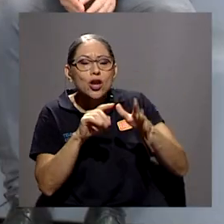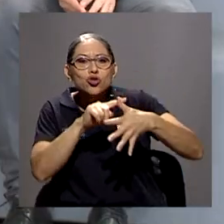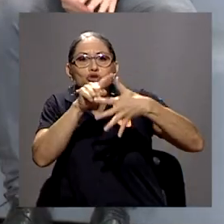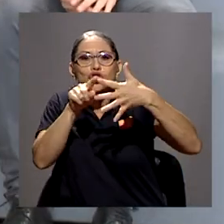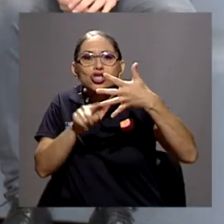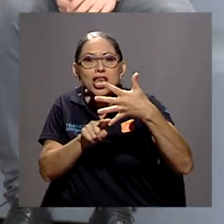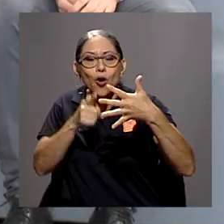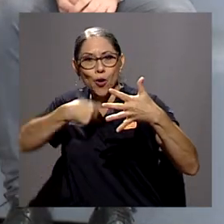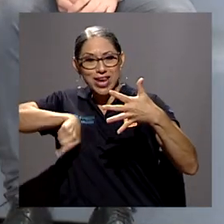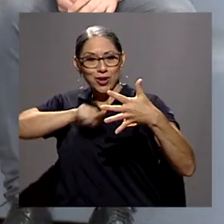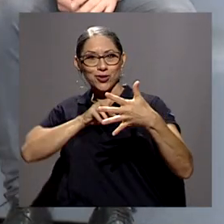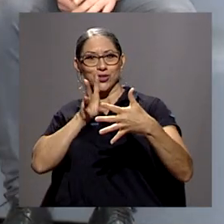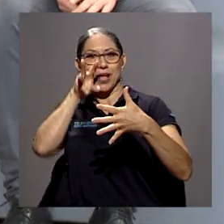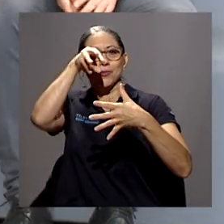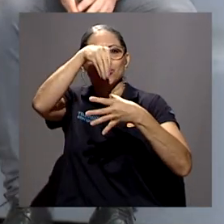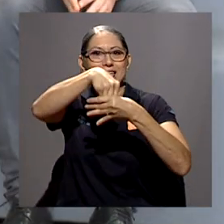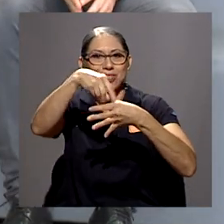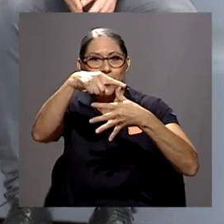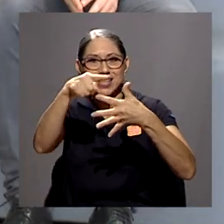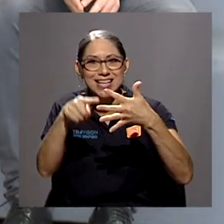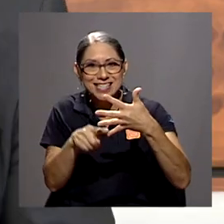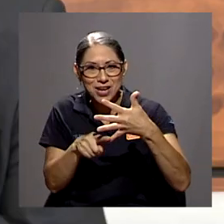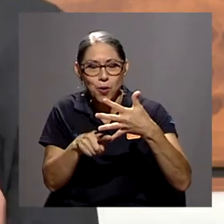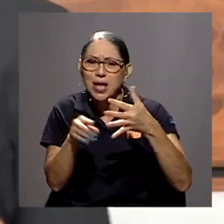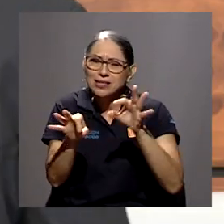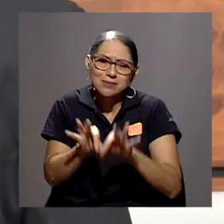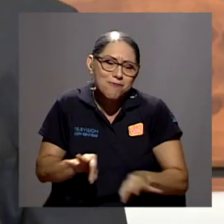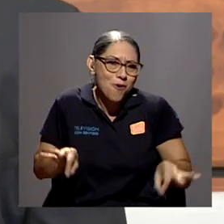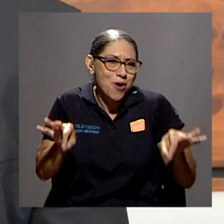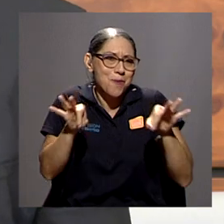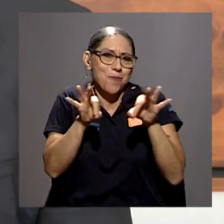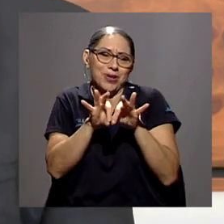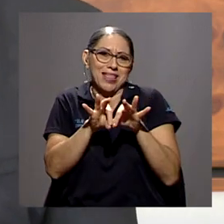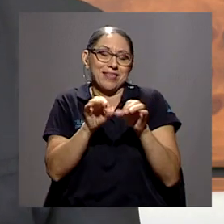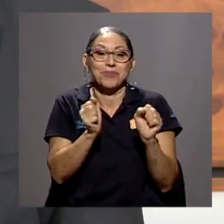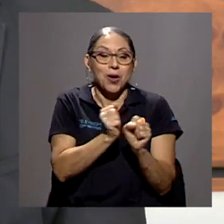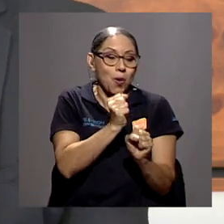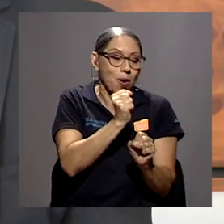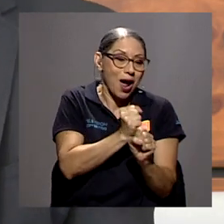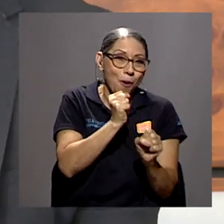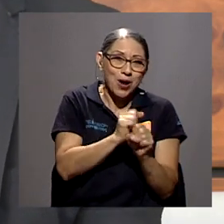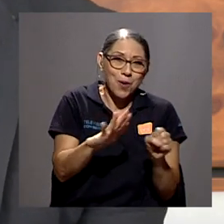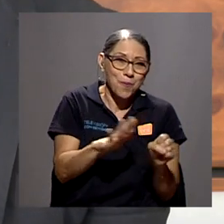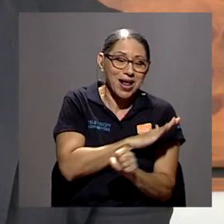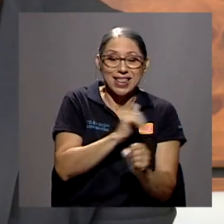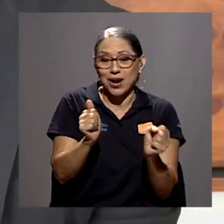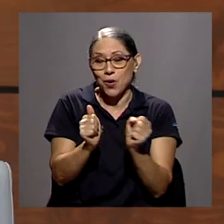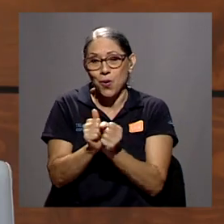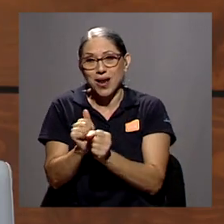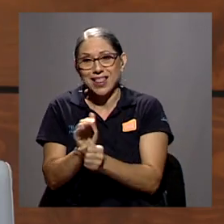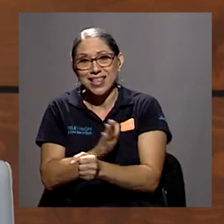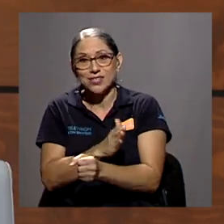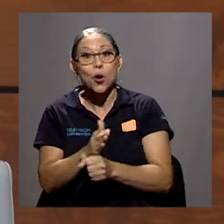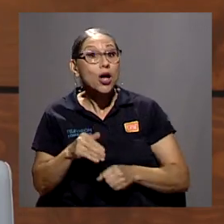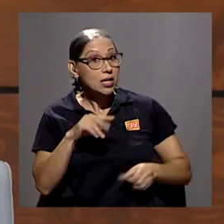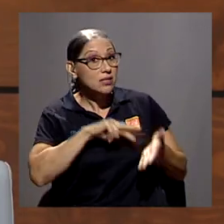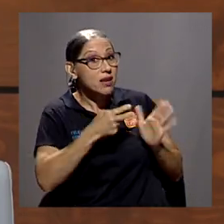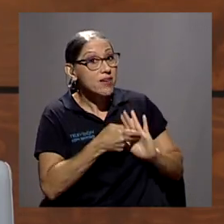desde el punto de vista emocional es muy importante tanto con la obra como con el disco entonces creo que panamá